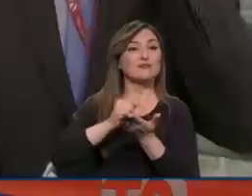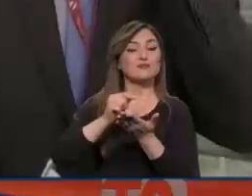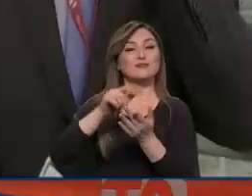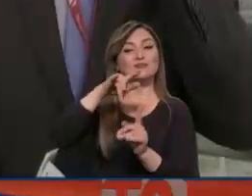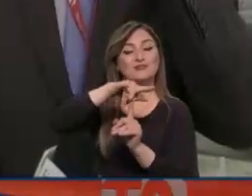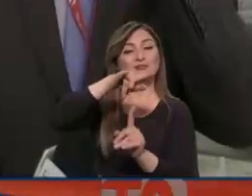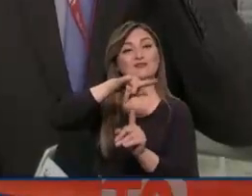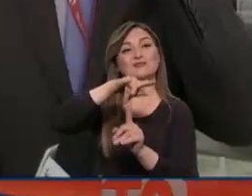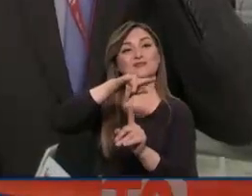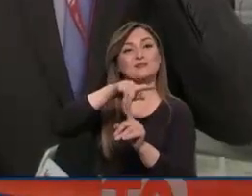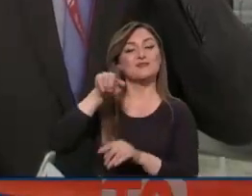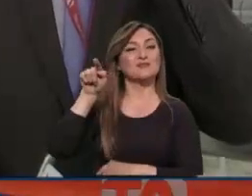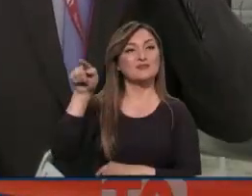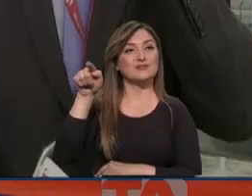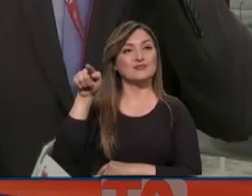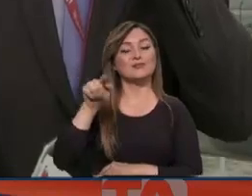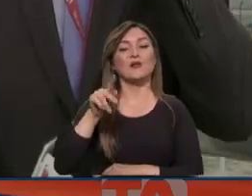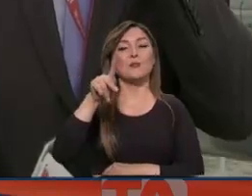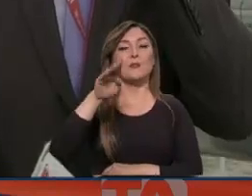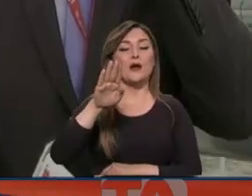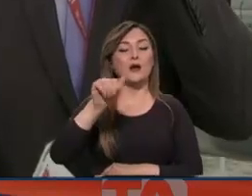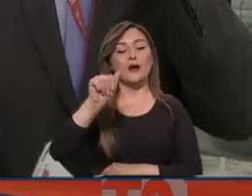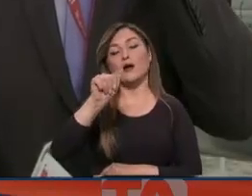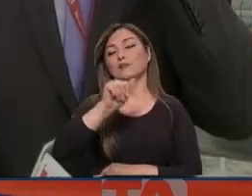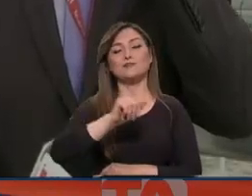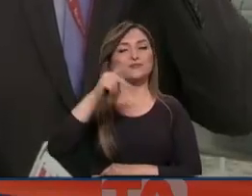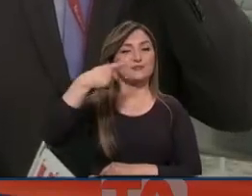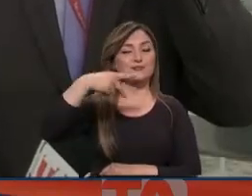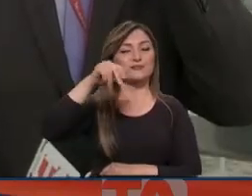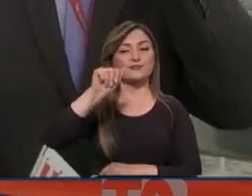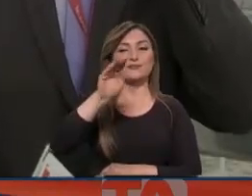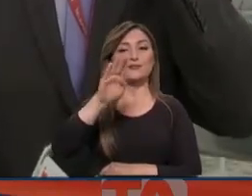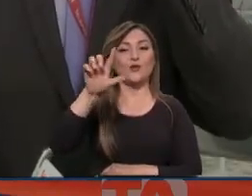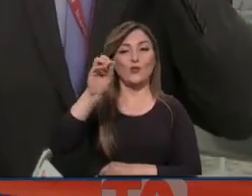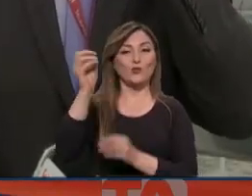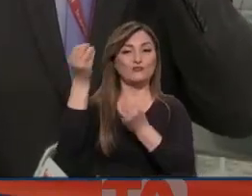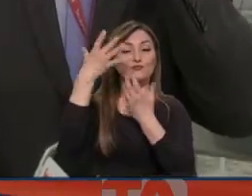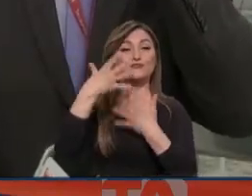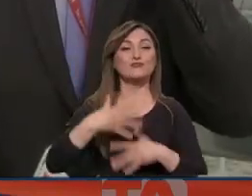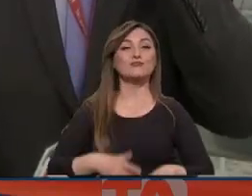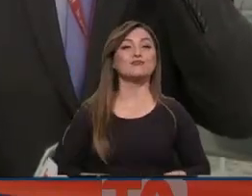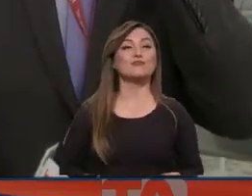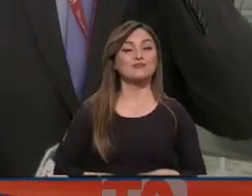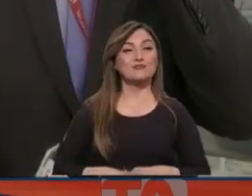King nos dé los detalles. Hola Pablo, muy buenas tardes, por favor, cuéntanos.